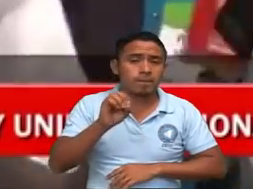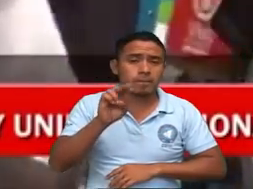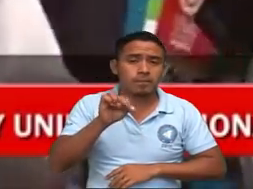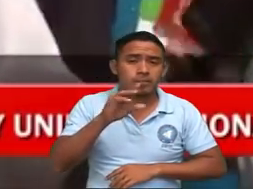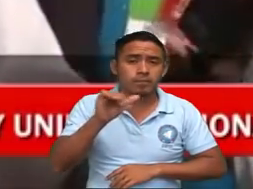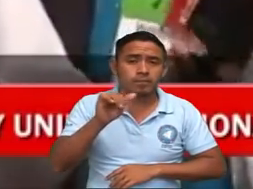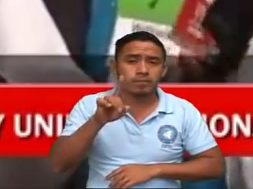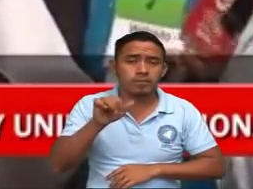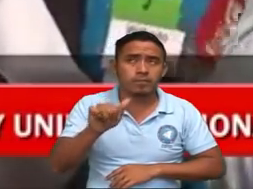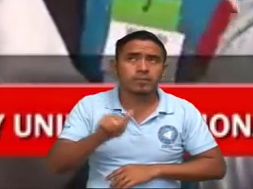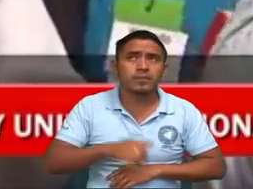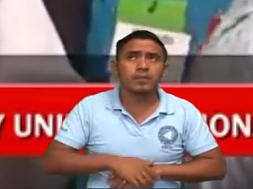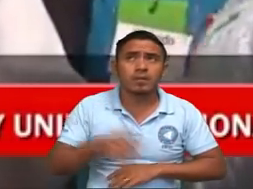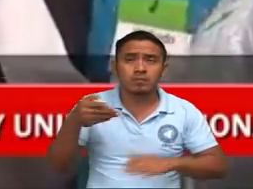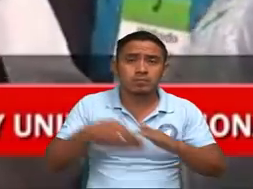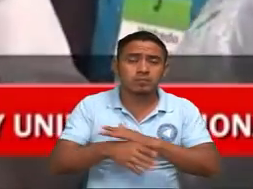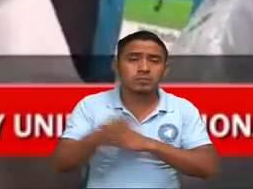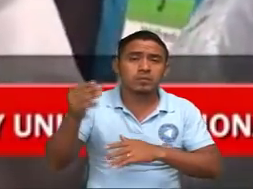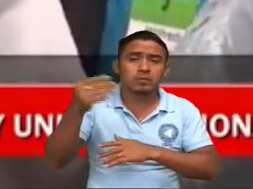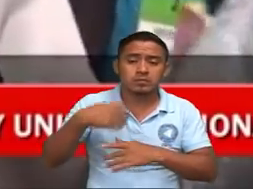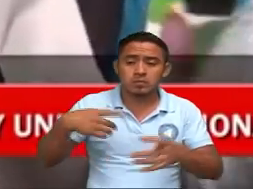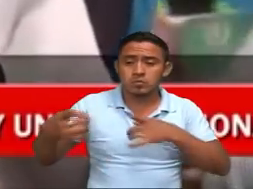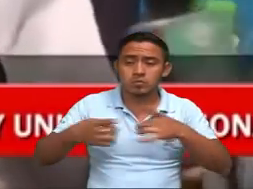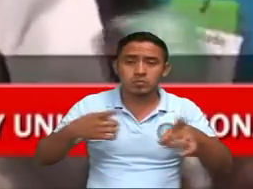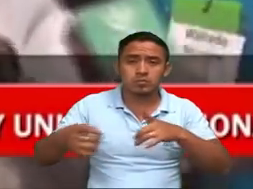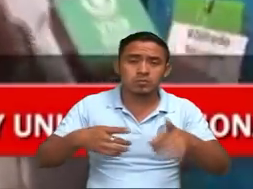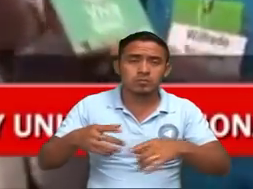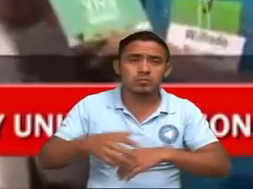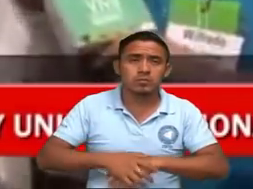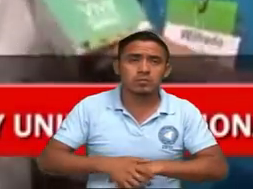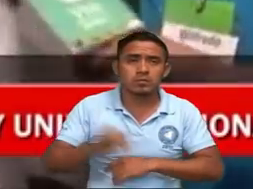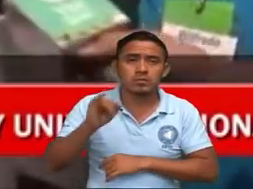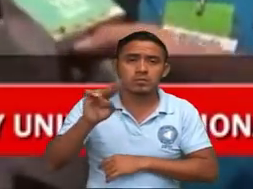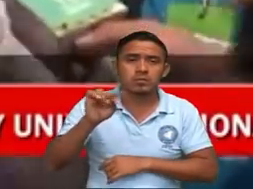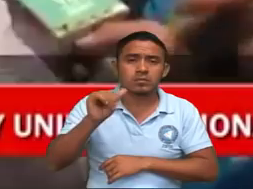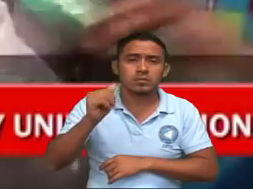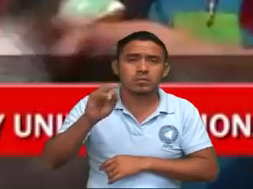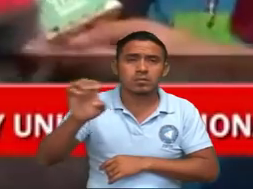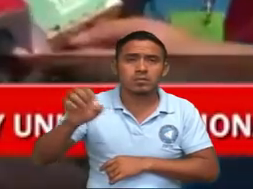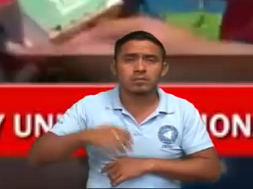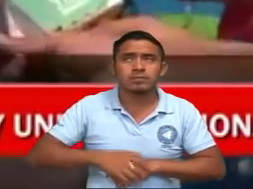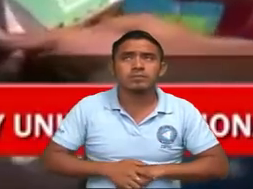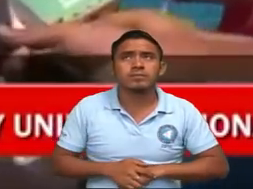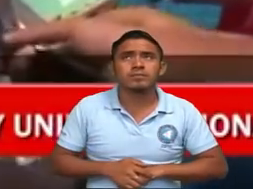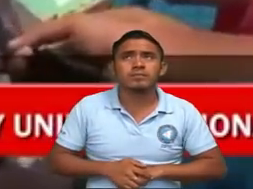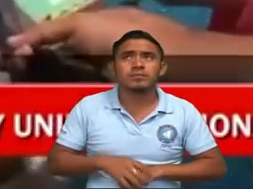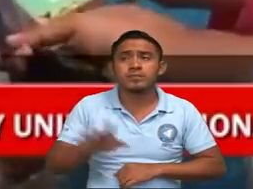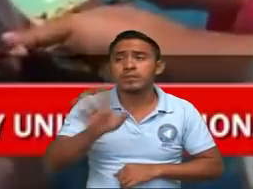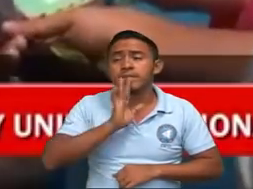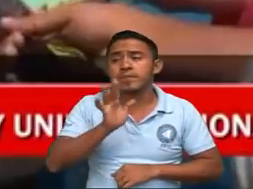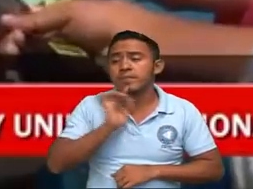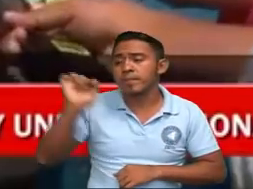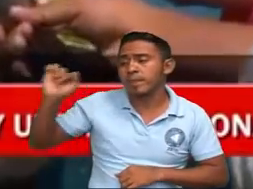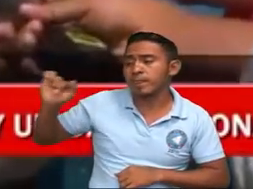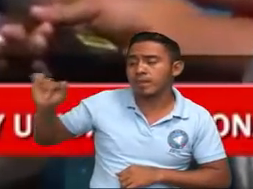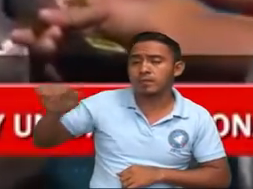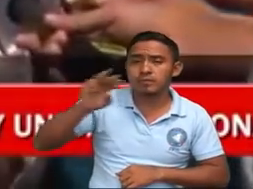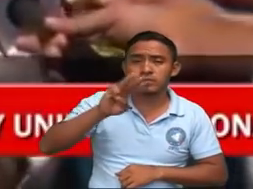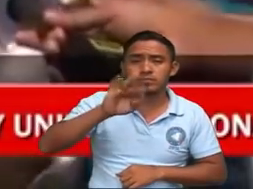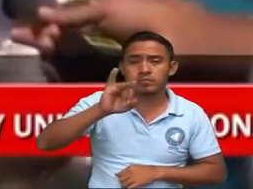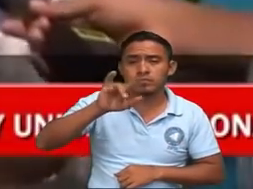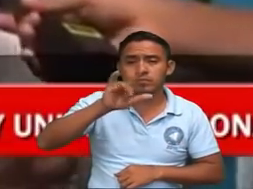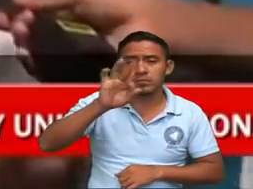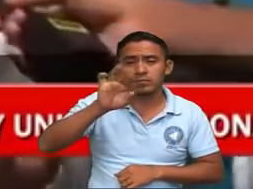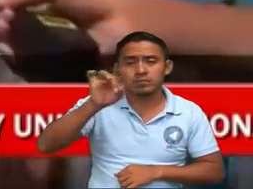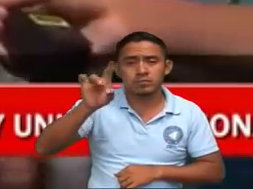Denis Moncada, a su ingreso a la delegación del INCAE. Vamos a darle espacio a Wilfredo, miembro de la delegación nuestra, para